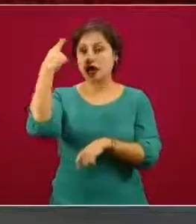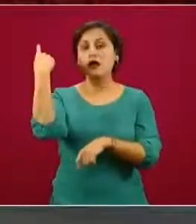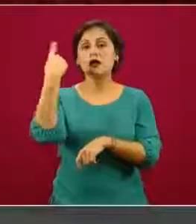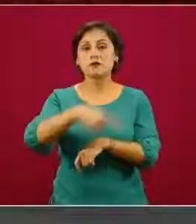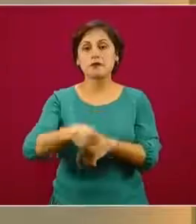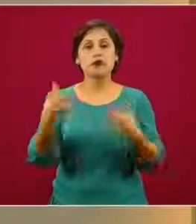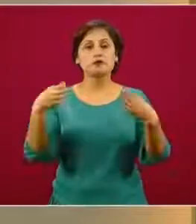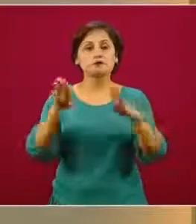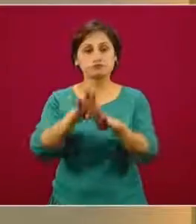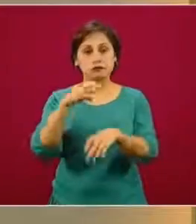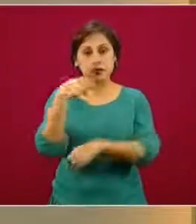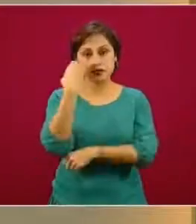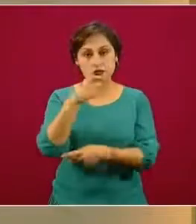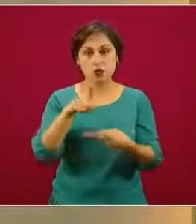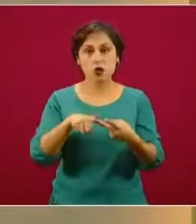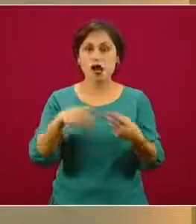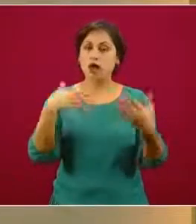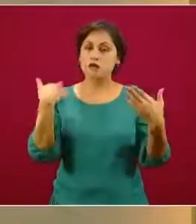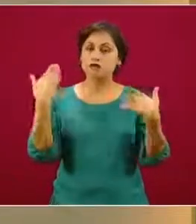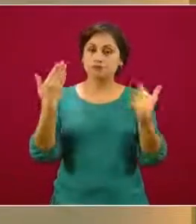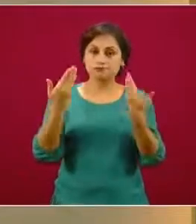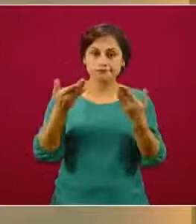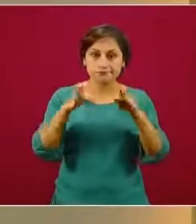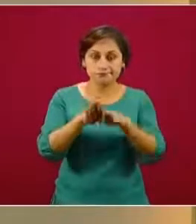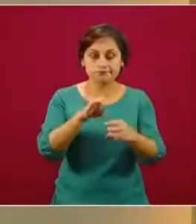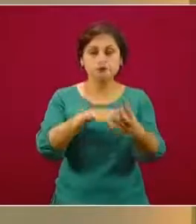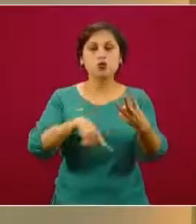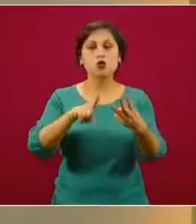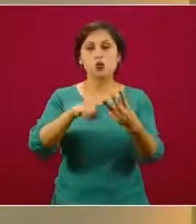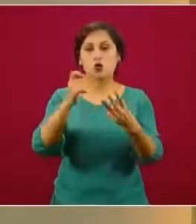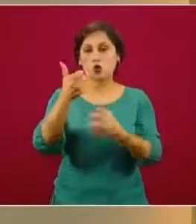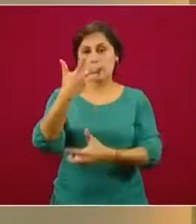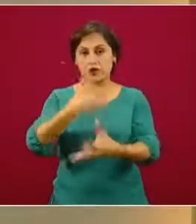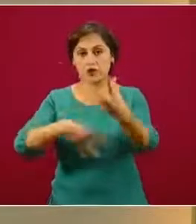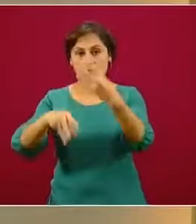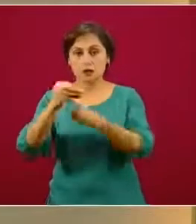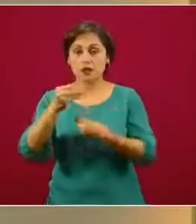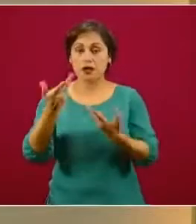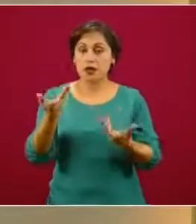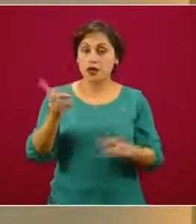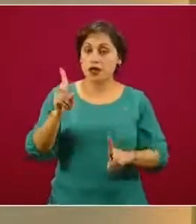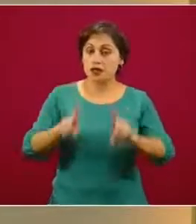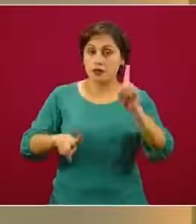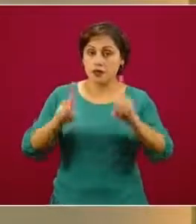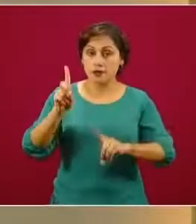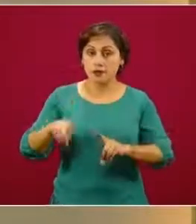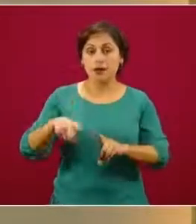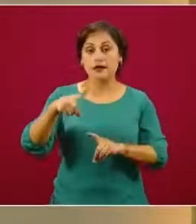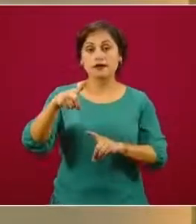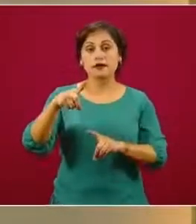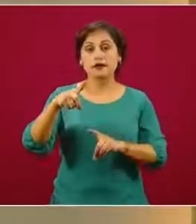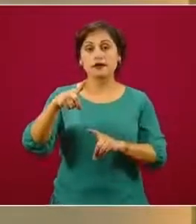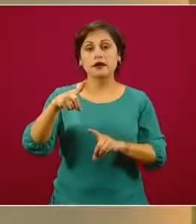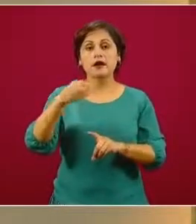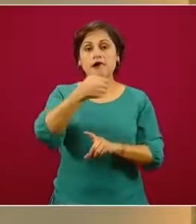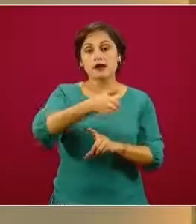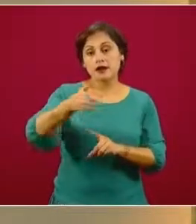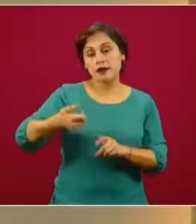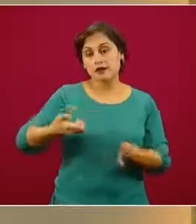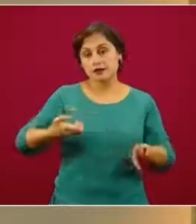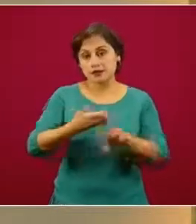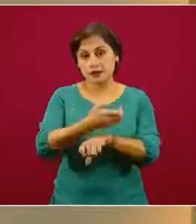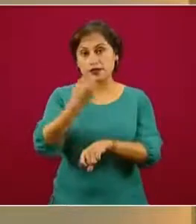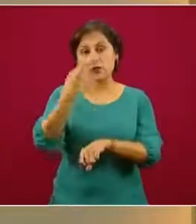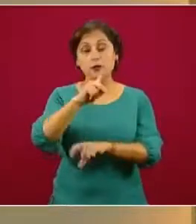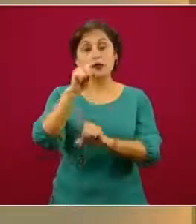escolares, sociales y económicas, según corresponda, con el propósito de mantener la reducción de los contagios